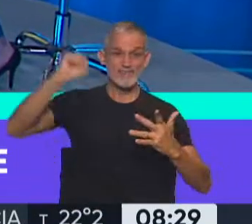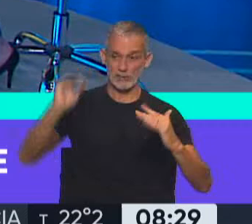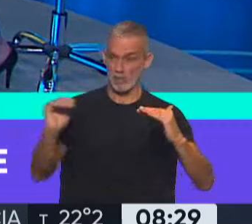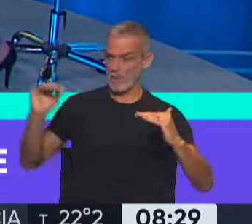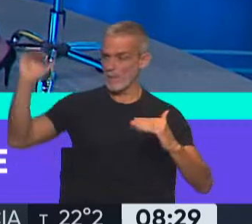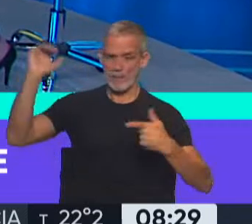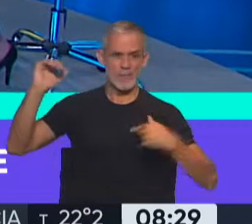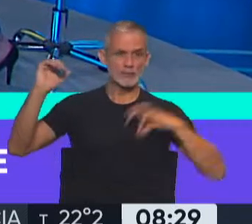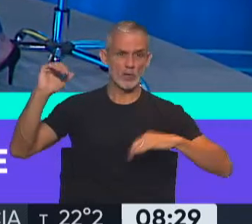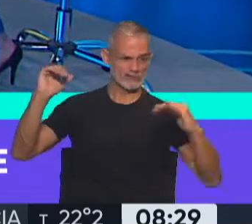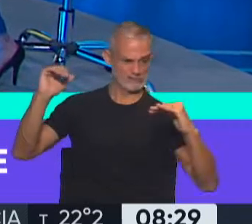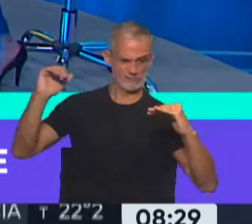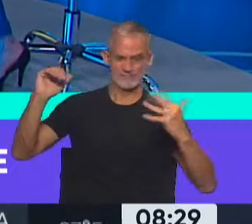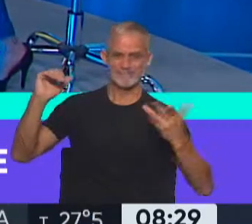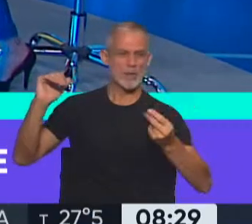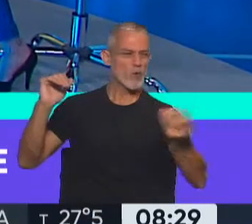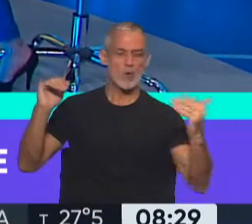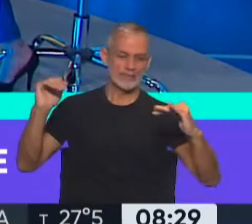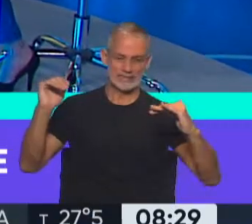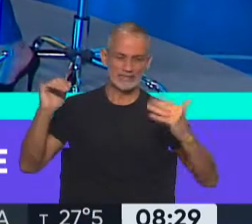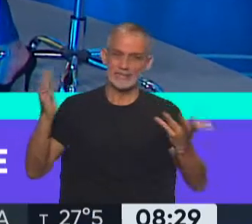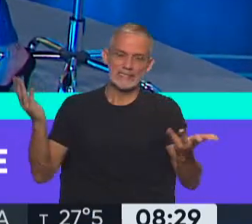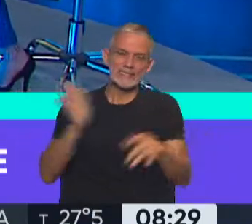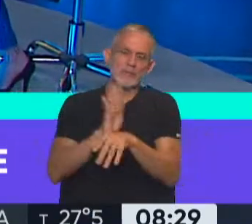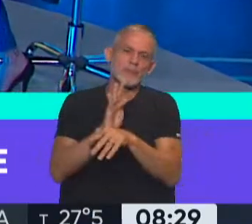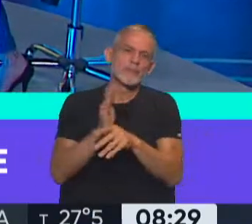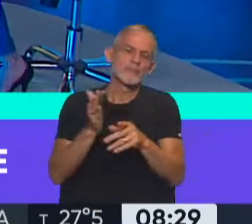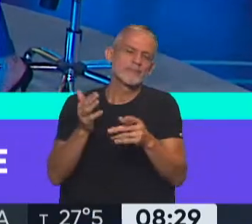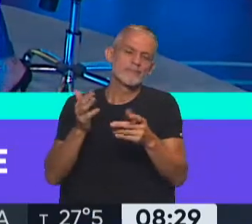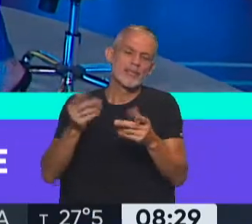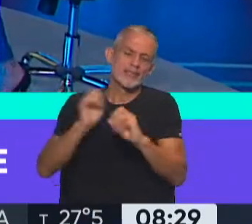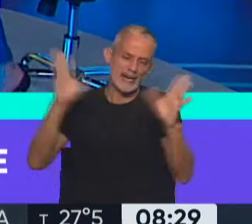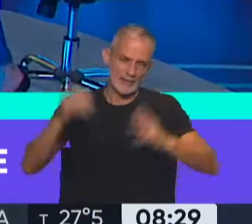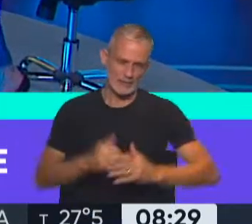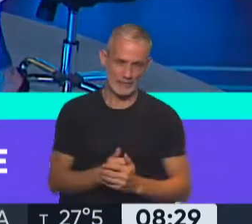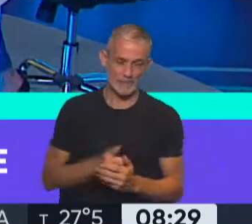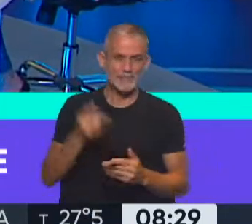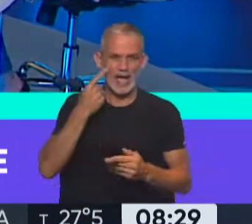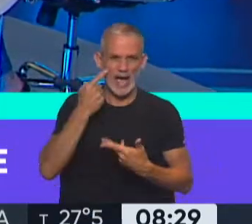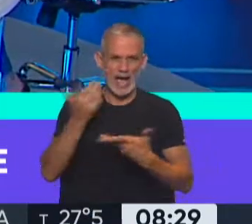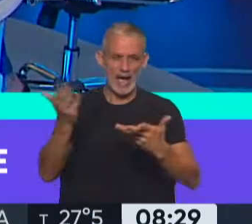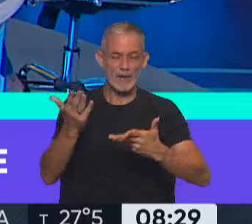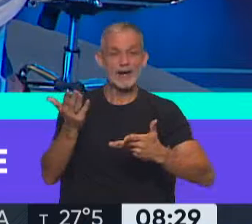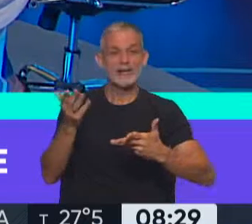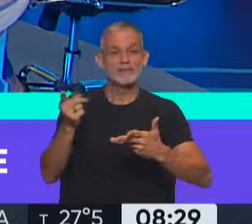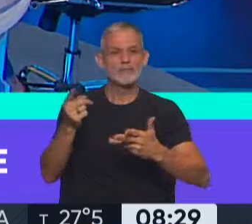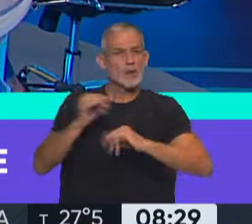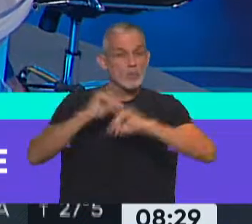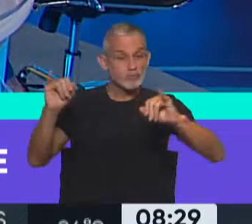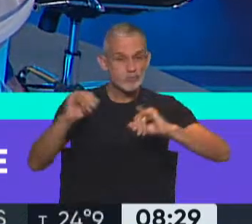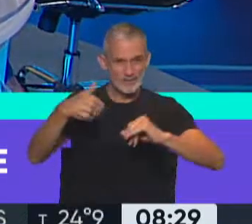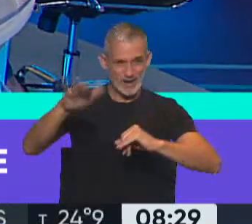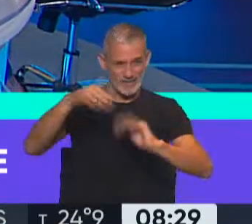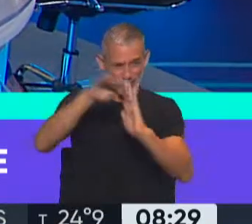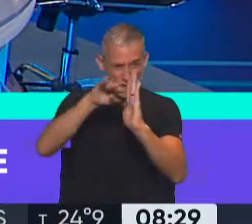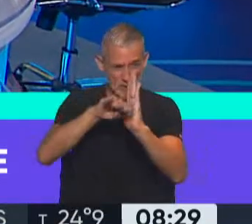es un cáncer para esto. Sí, podemos compartir alguna de A las, un anticipo de lo que se